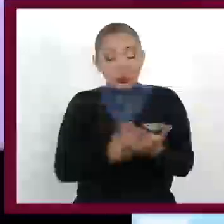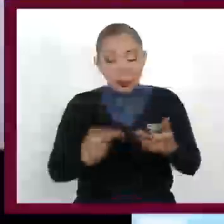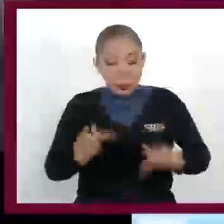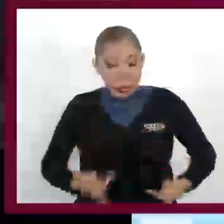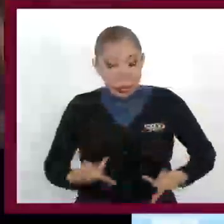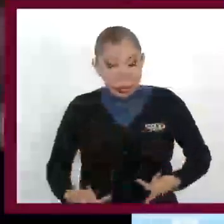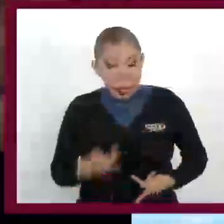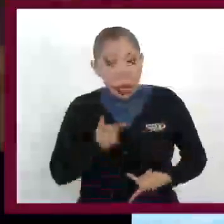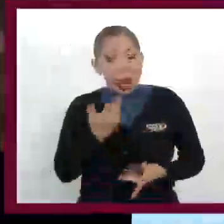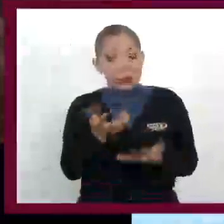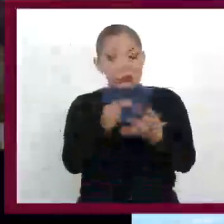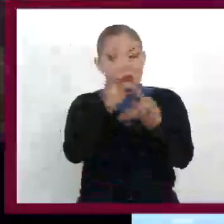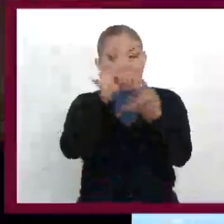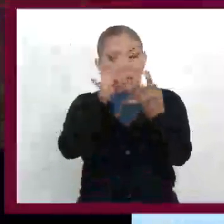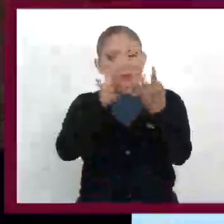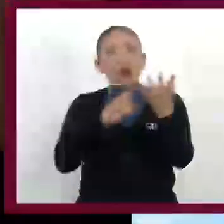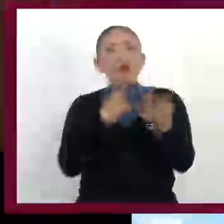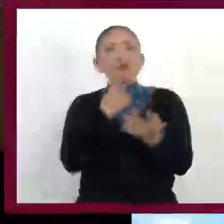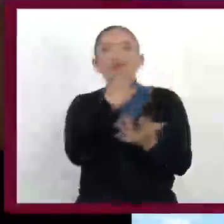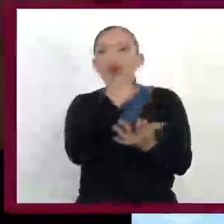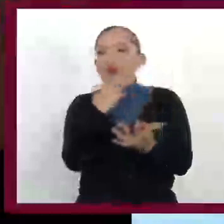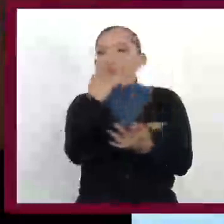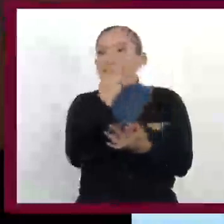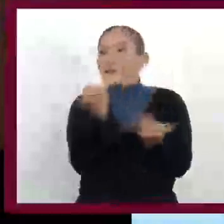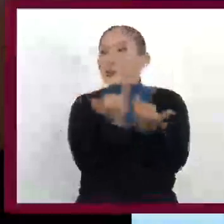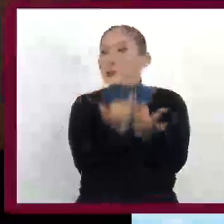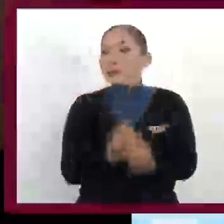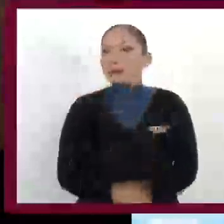manos, con los dedos, con la boca.